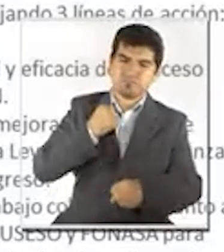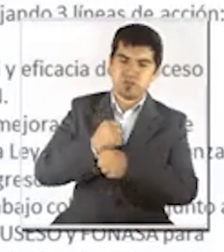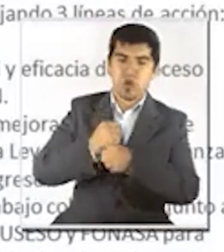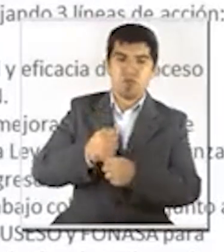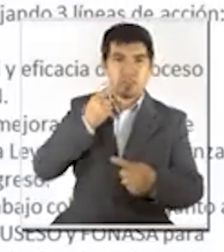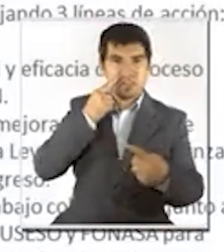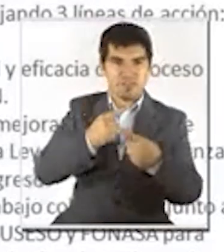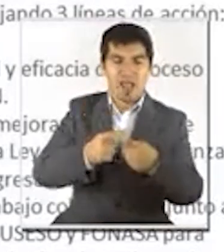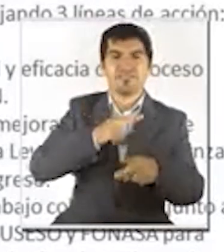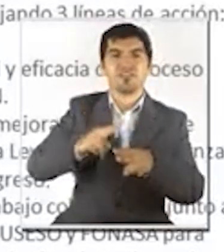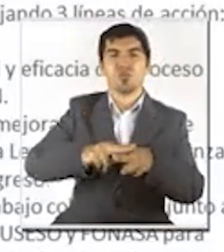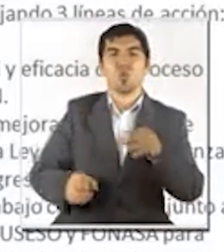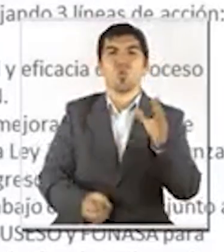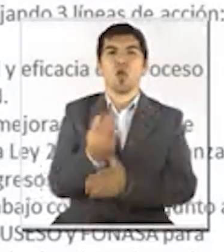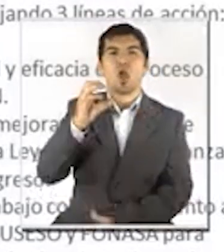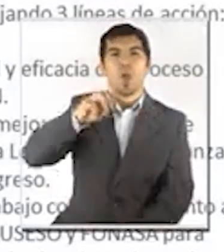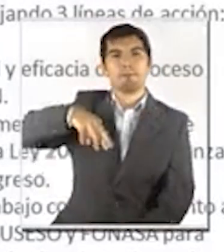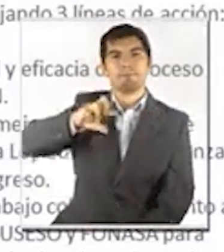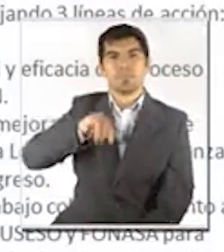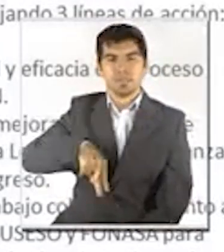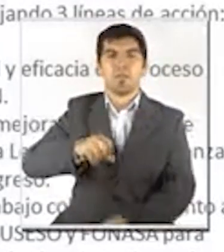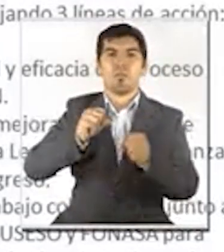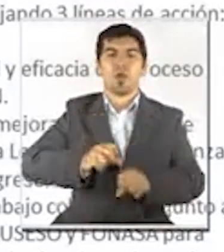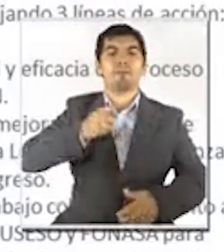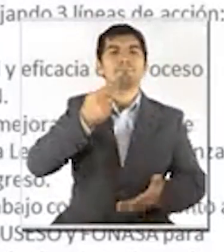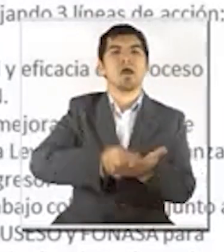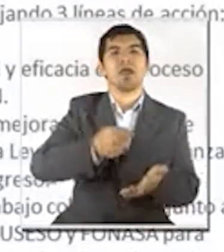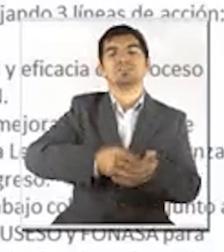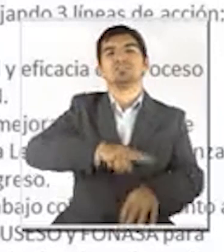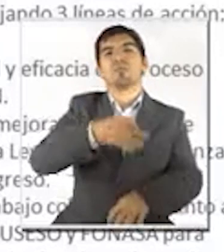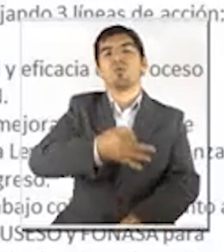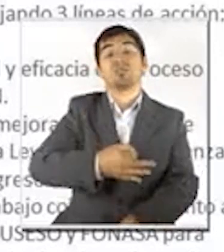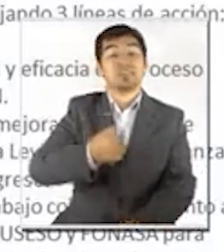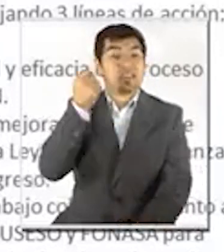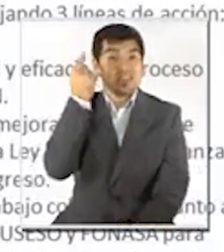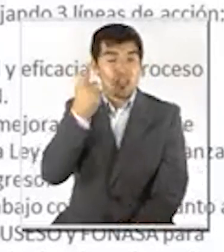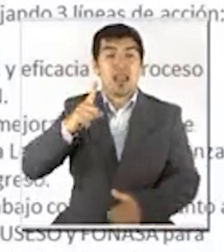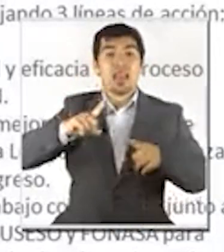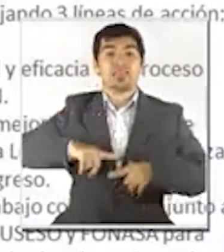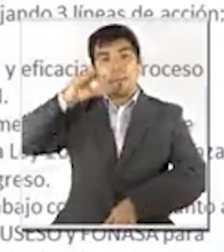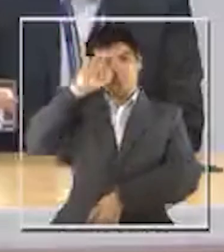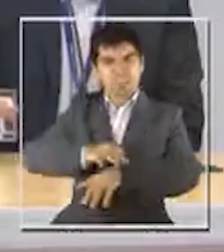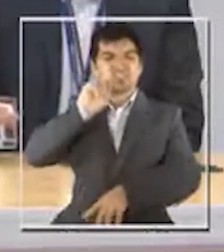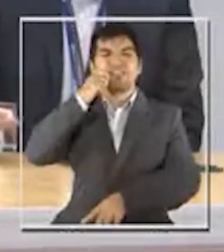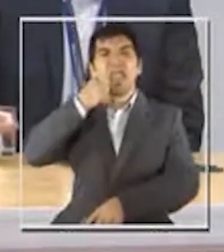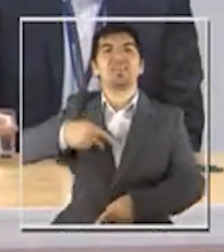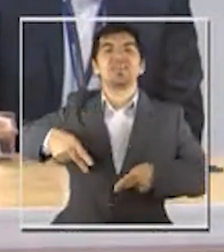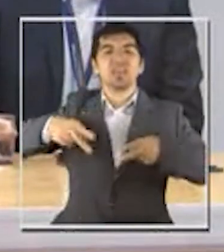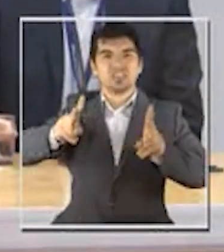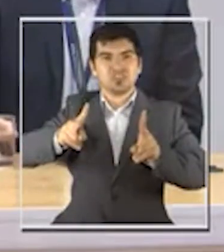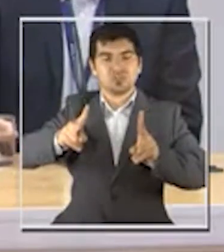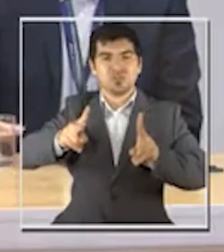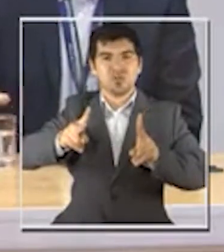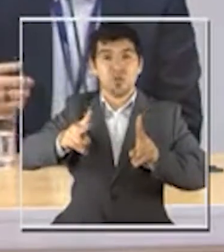suceso y fonasa para perseguir penalmente a los involucrados en la venta de licencias médicas esto se enmarca en el proceso de modernización del